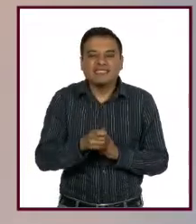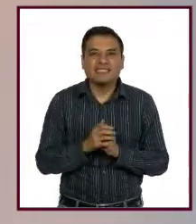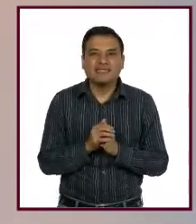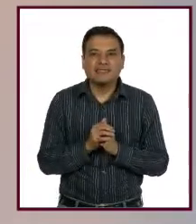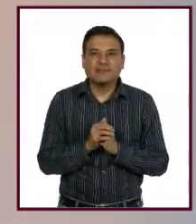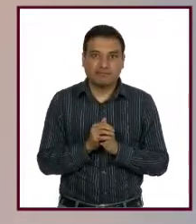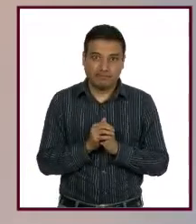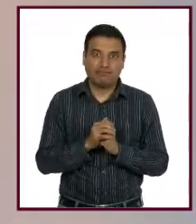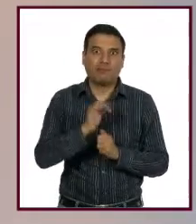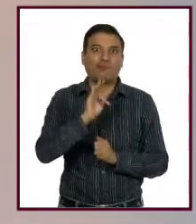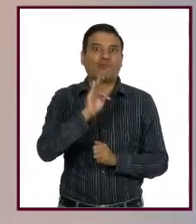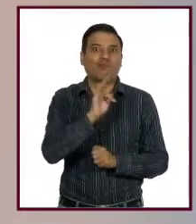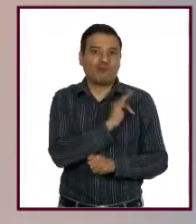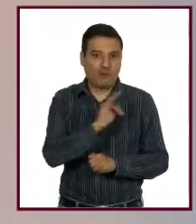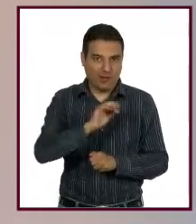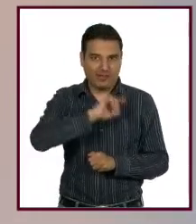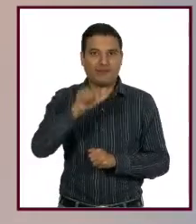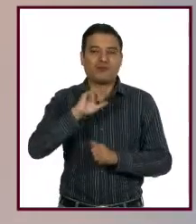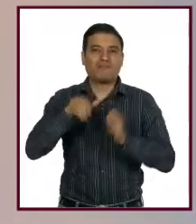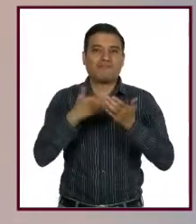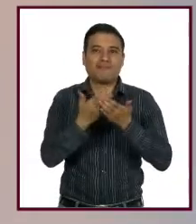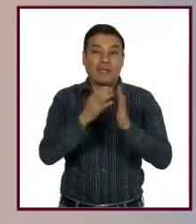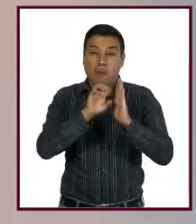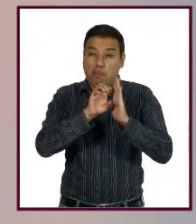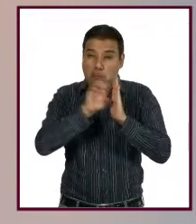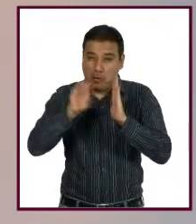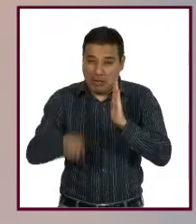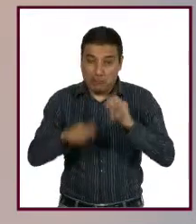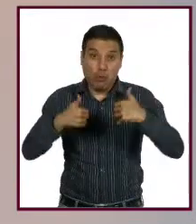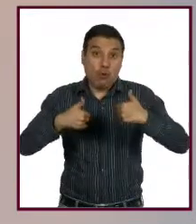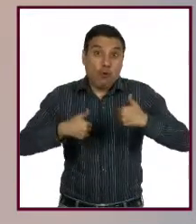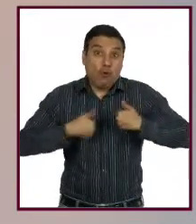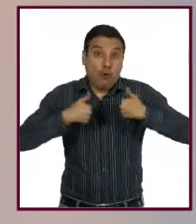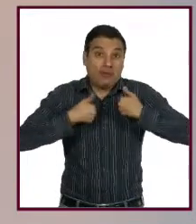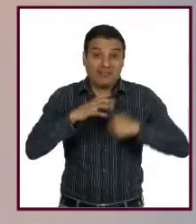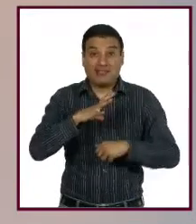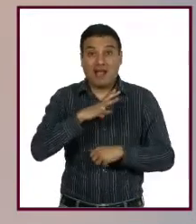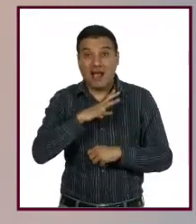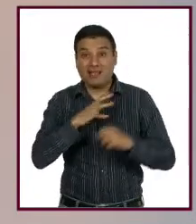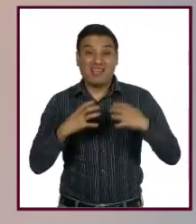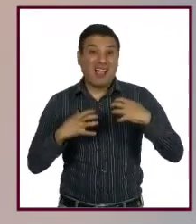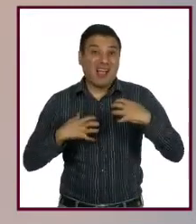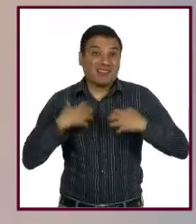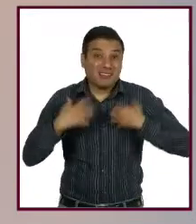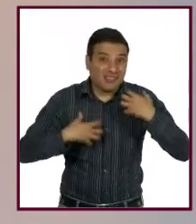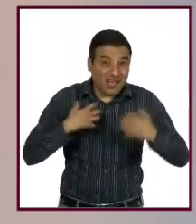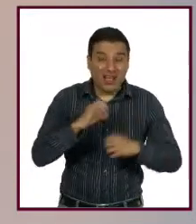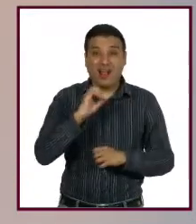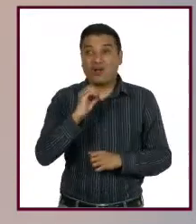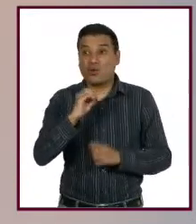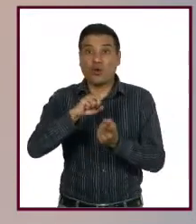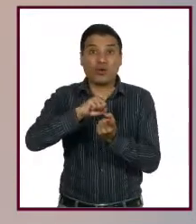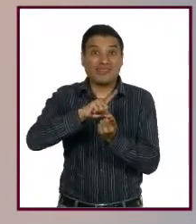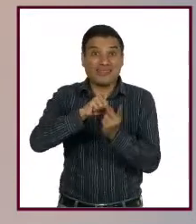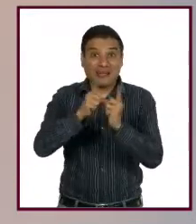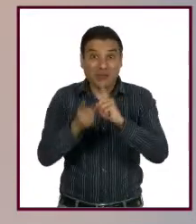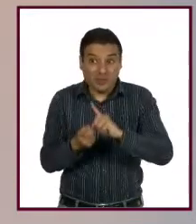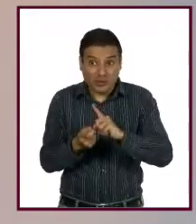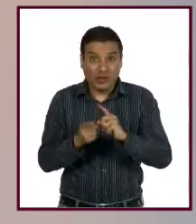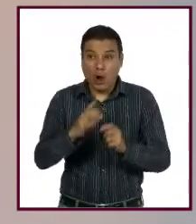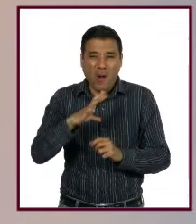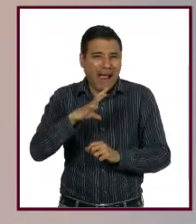generada también por algún malestar psíquico, es decir, ansiedad, depresión o alguna otra condición que pudiera